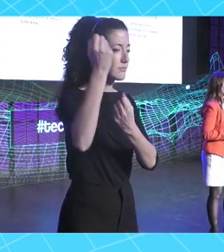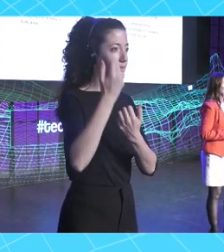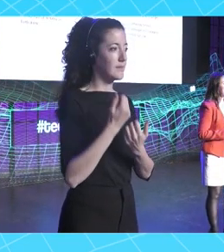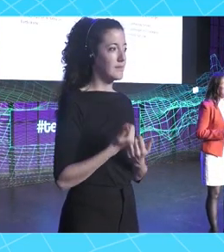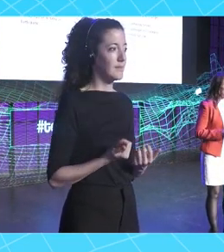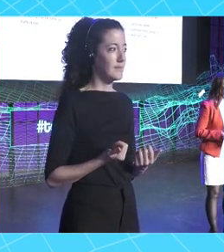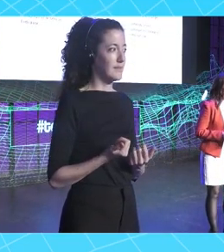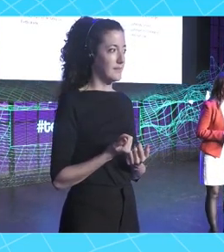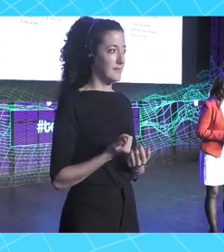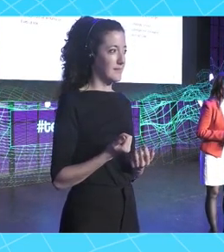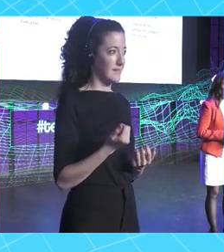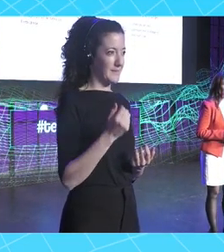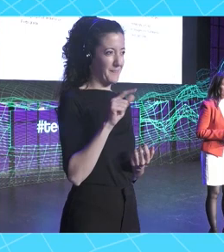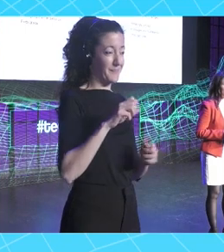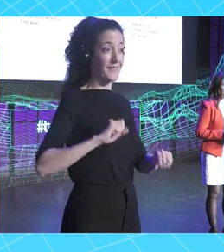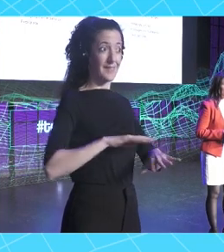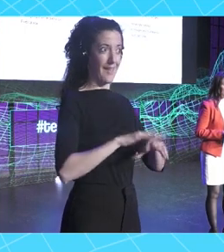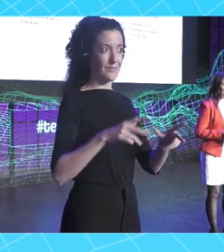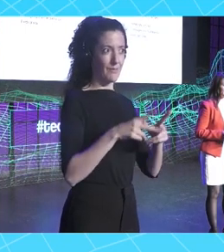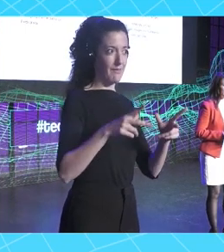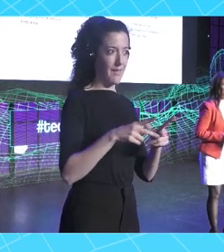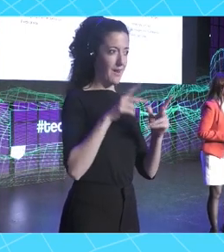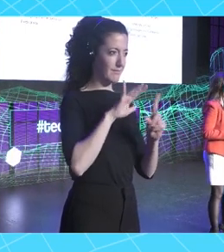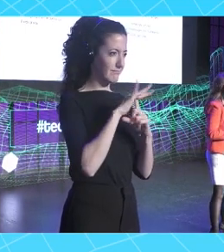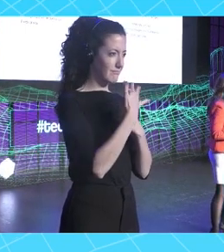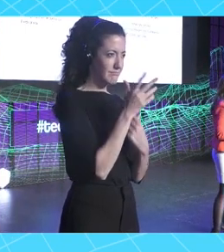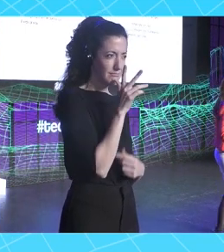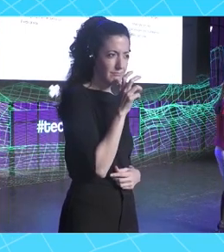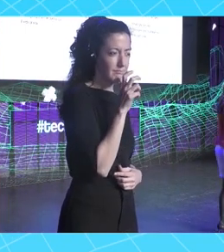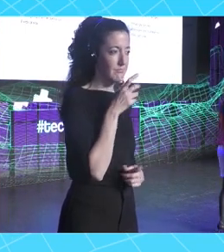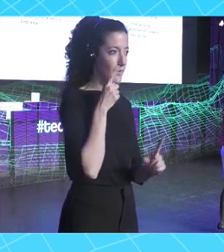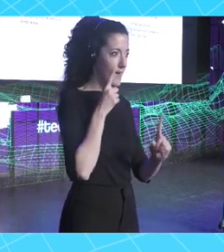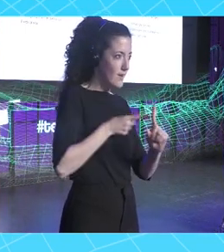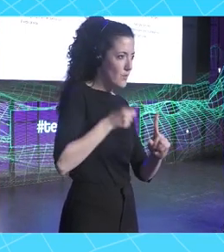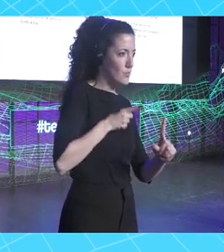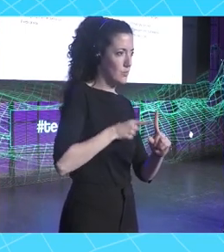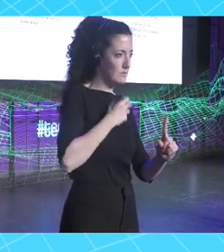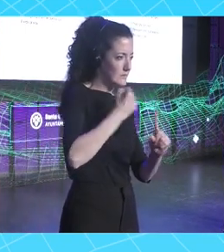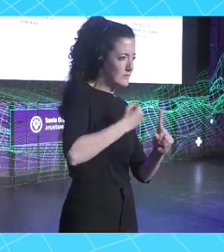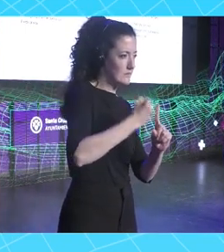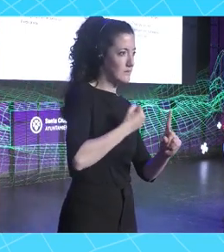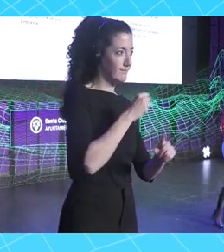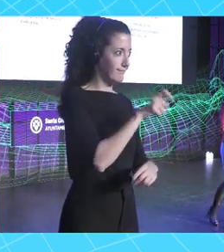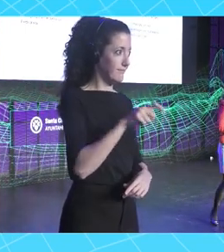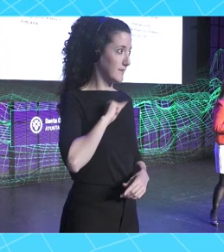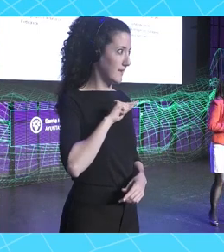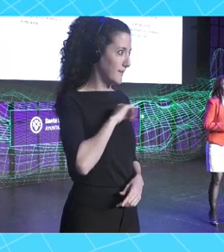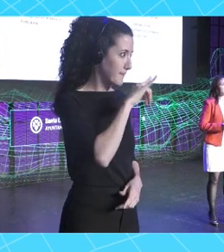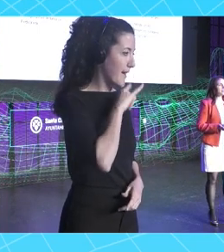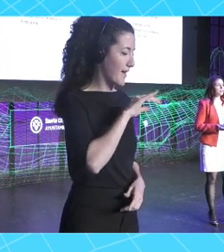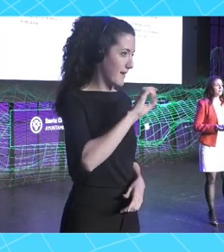vemos la peor cara de las redes sociales verdad que también la tienen con el acoso con la gente que se siente mal etcétera etcétera